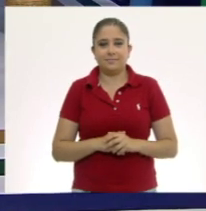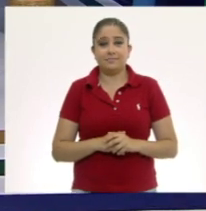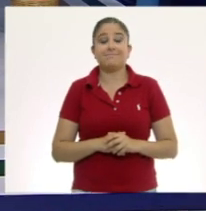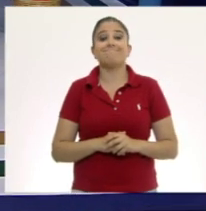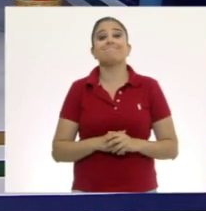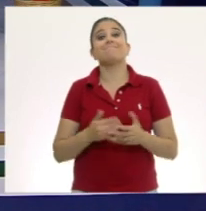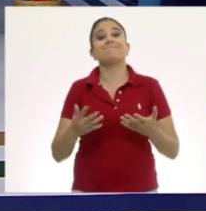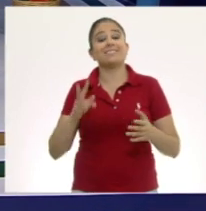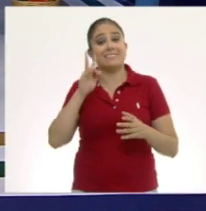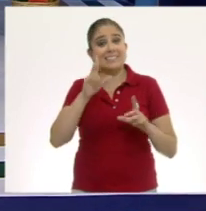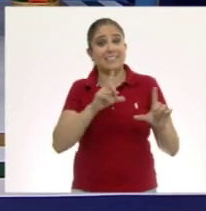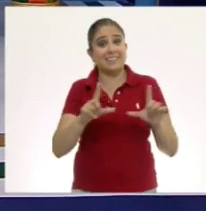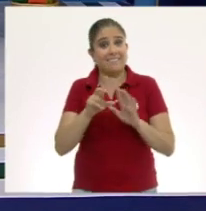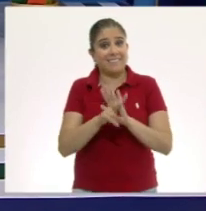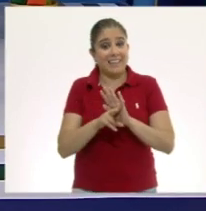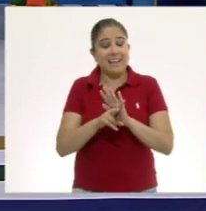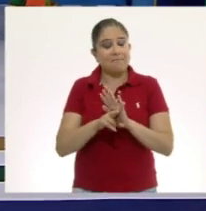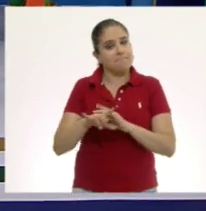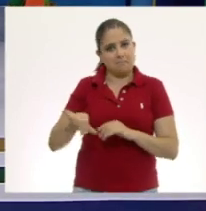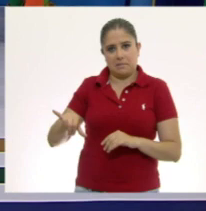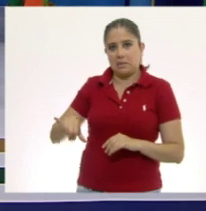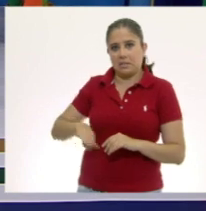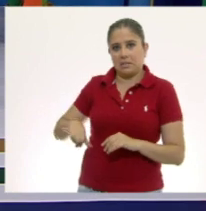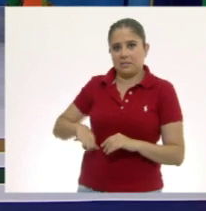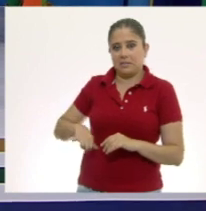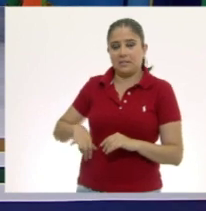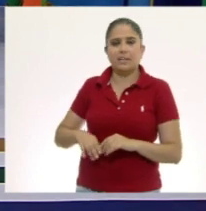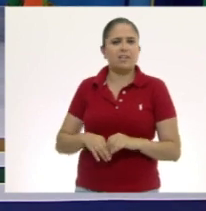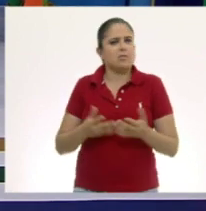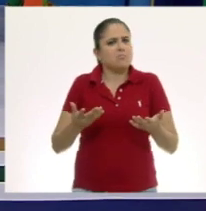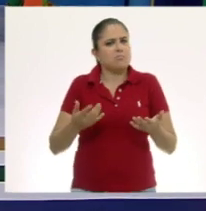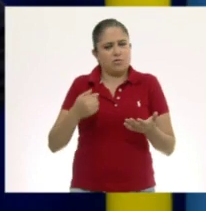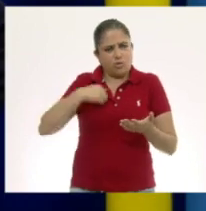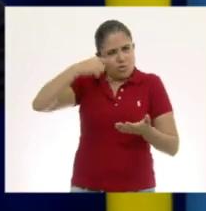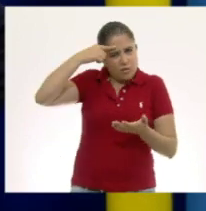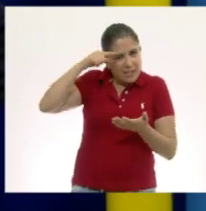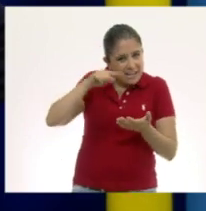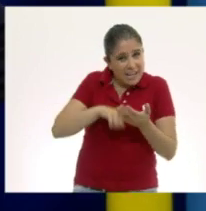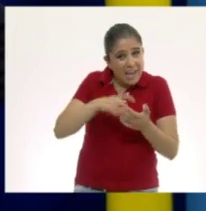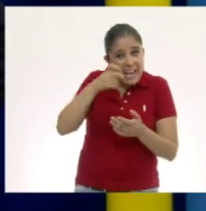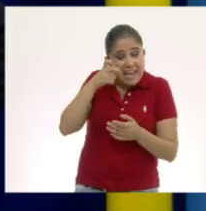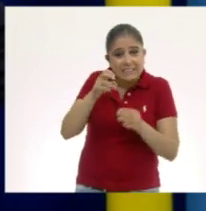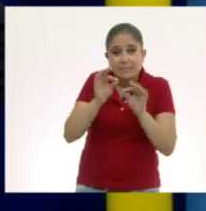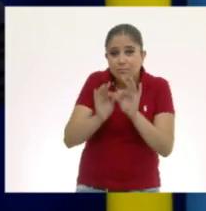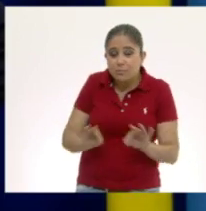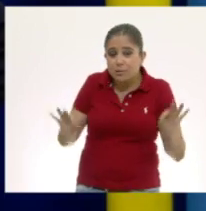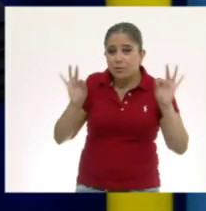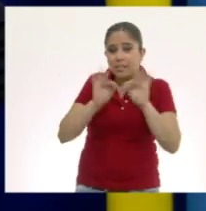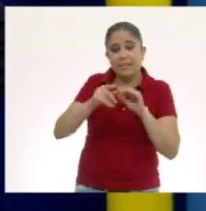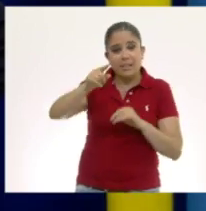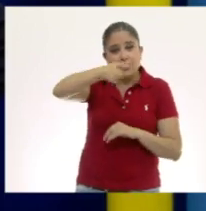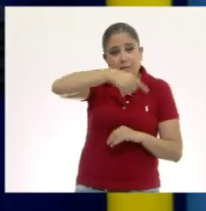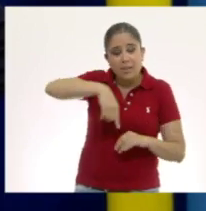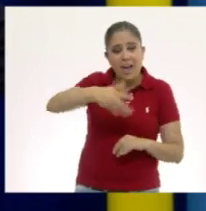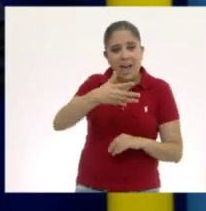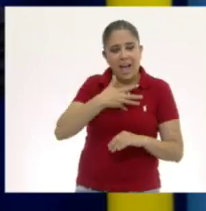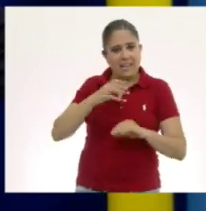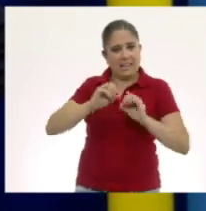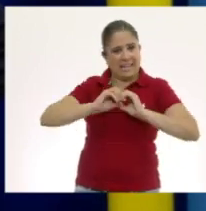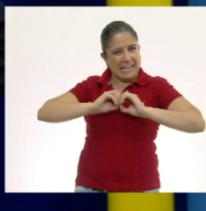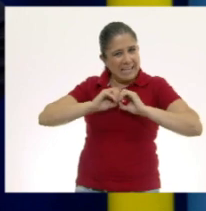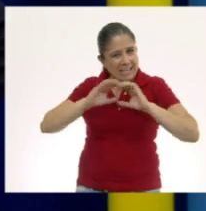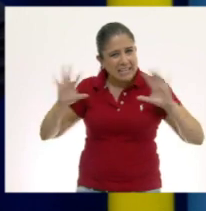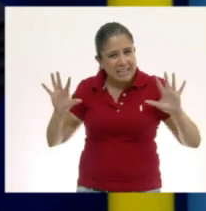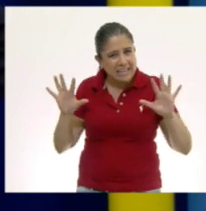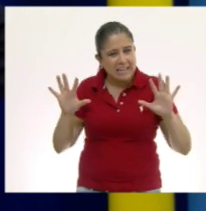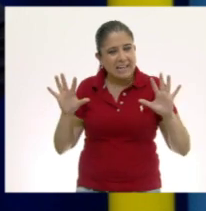Pues, ¿qué te pareció el video? Muy interesante. Yo creo que por eso es muy importante que tengamos muy claro